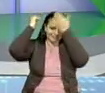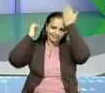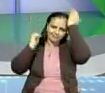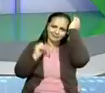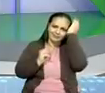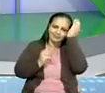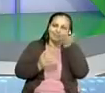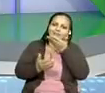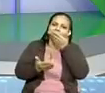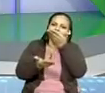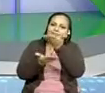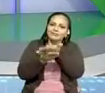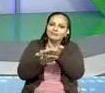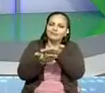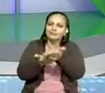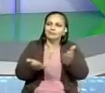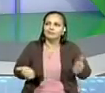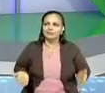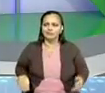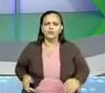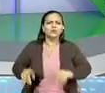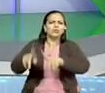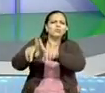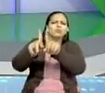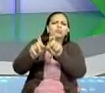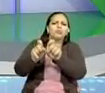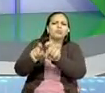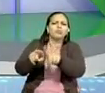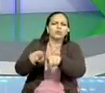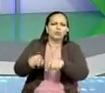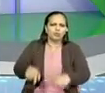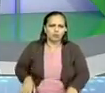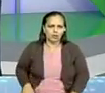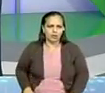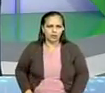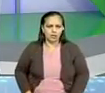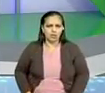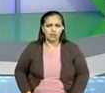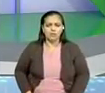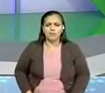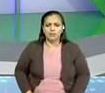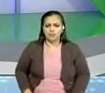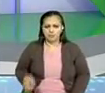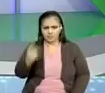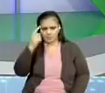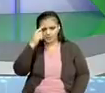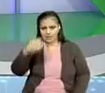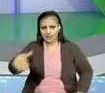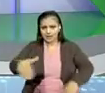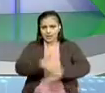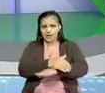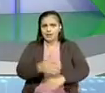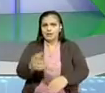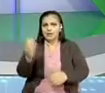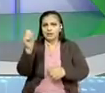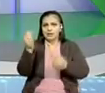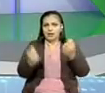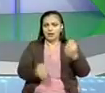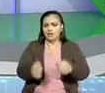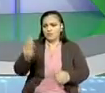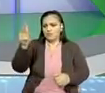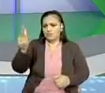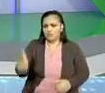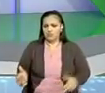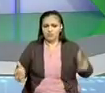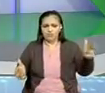ver si puedes consultar acerca de qué va a pasar con los conductores de vehículos que se estacionan de lado y lado, porque si es unidireccional, ahí hay